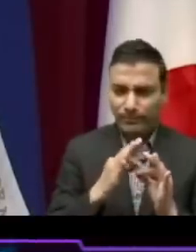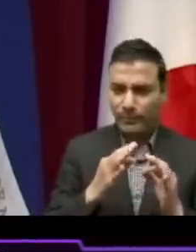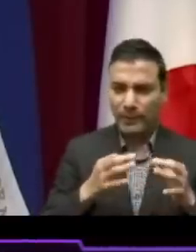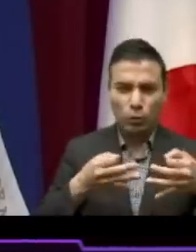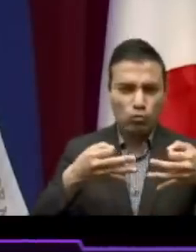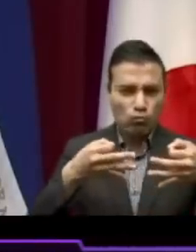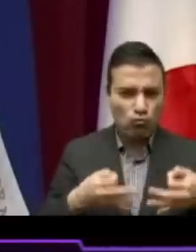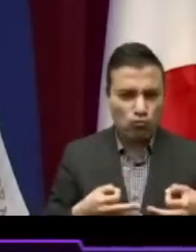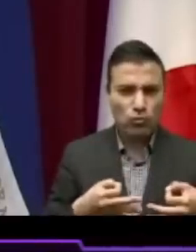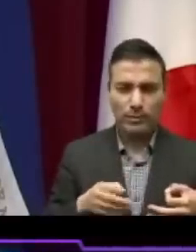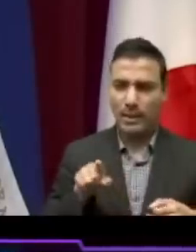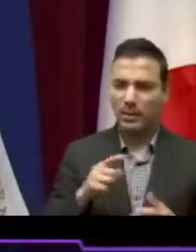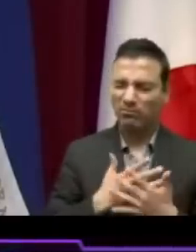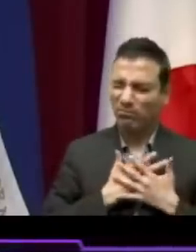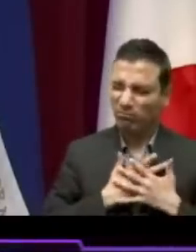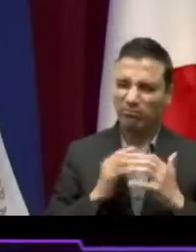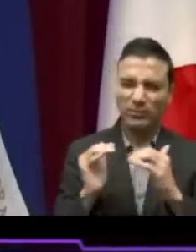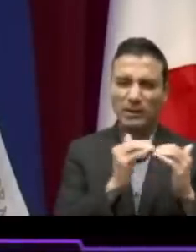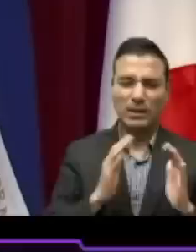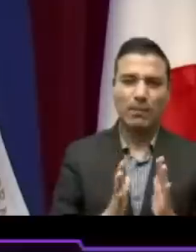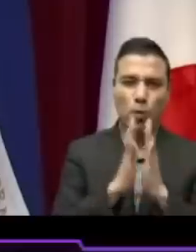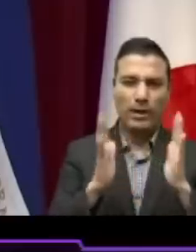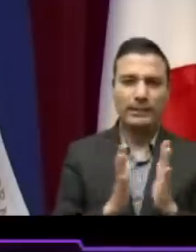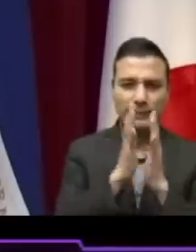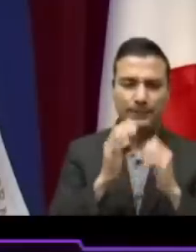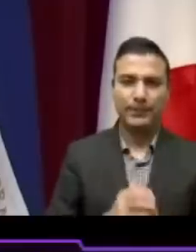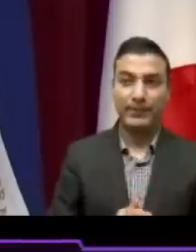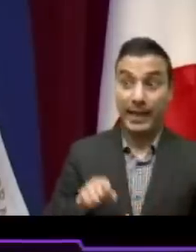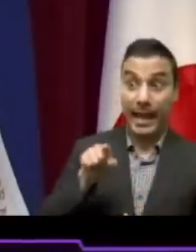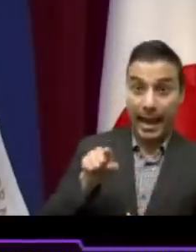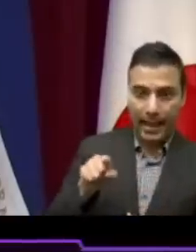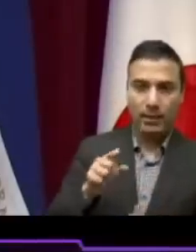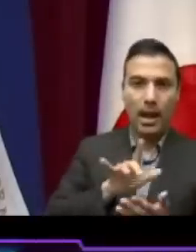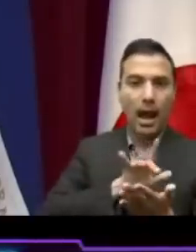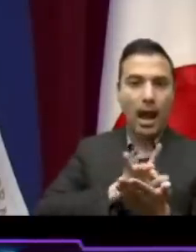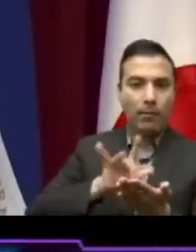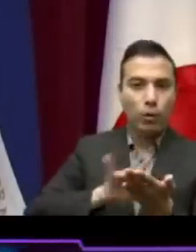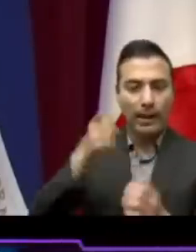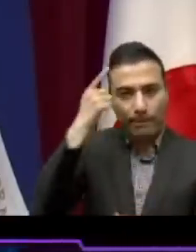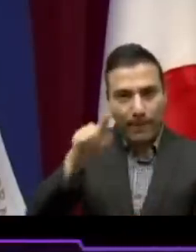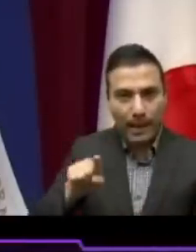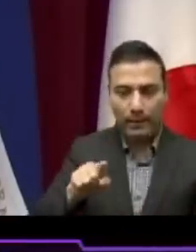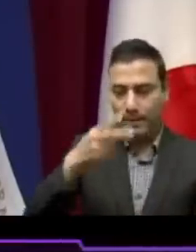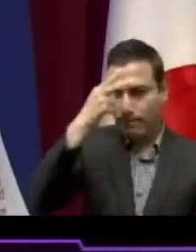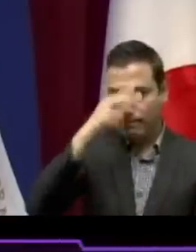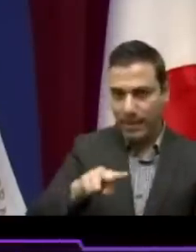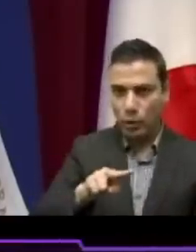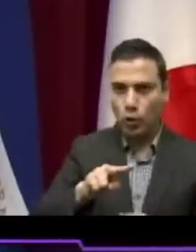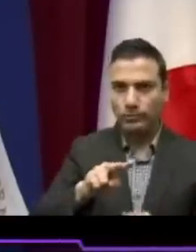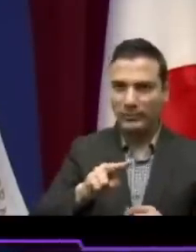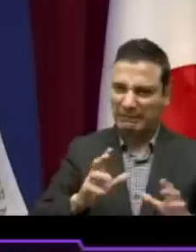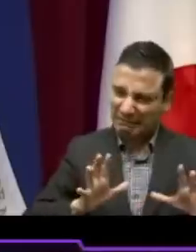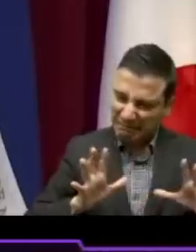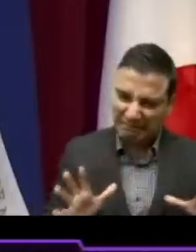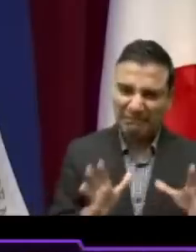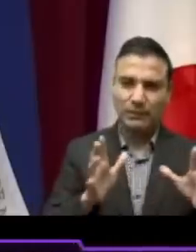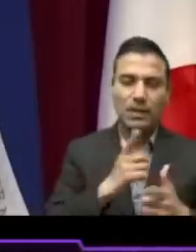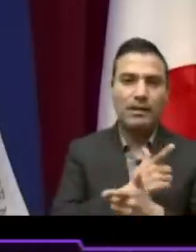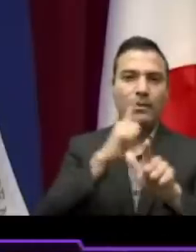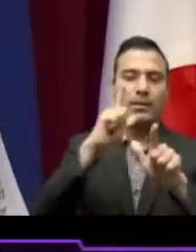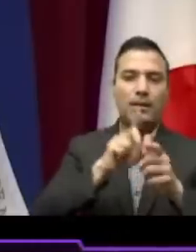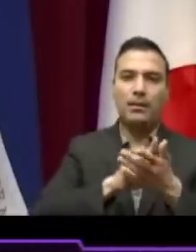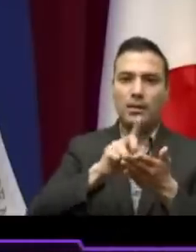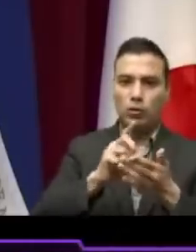y vocación democrática ha contribuido a construir el México de libertades y derechos que hoy